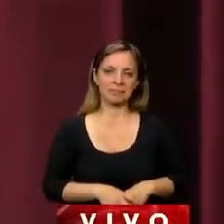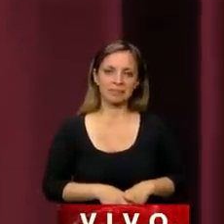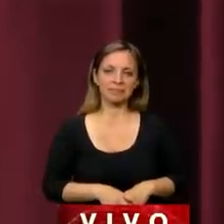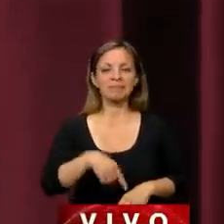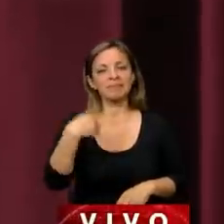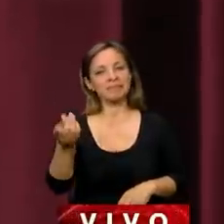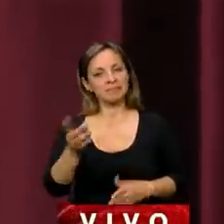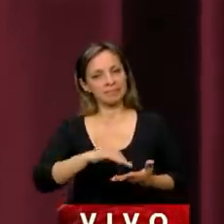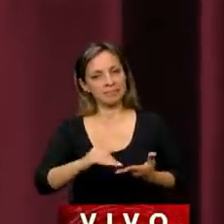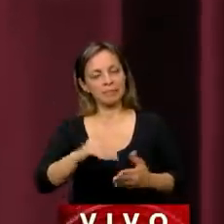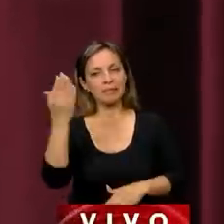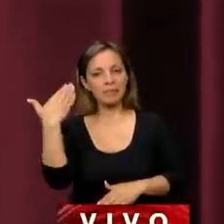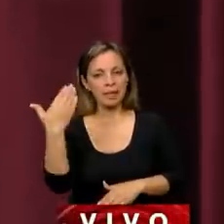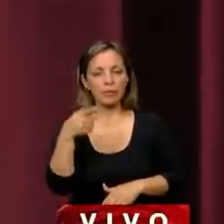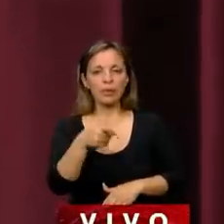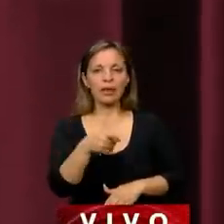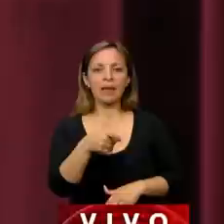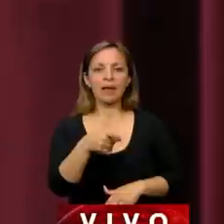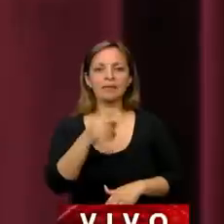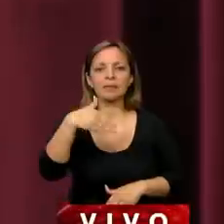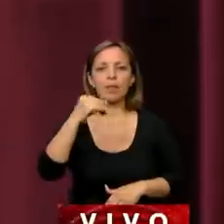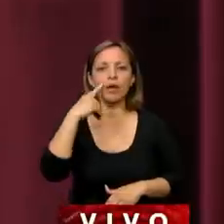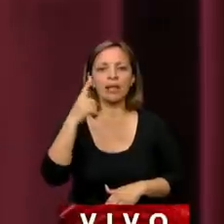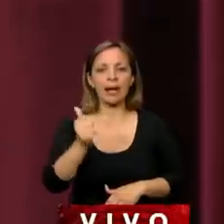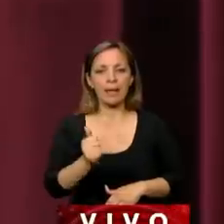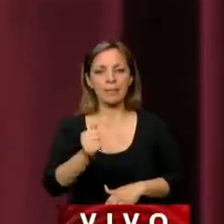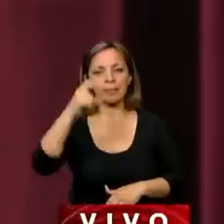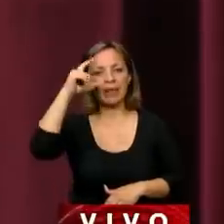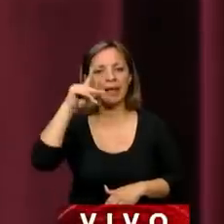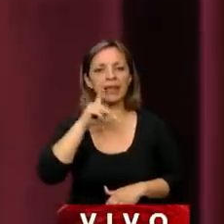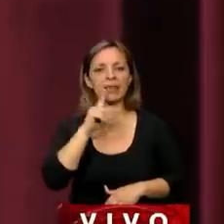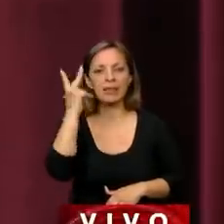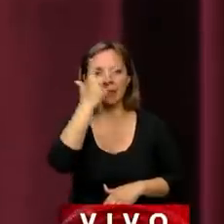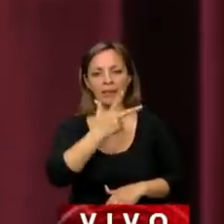Tiene la palabra la diputada Mónica Edith Frade.